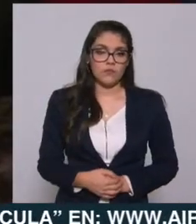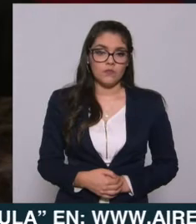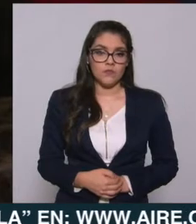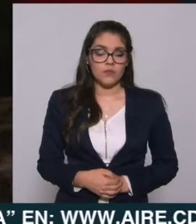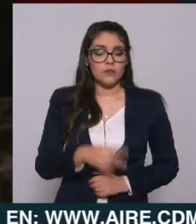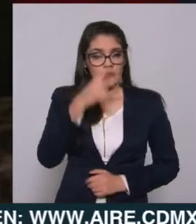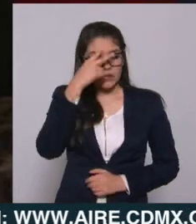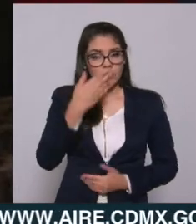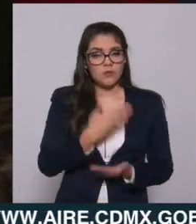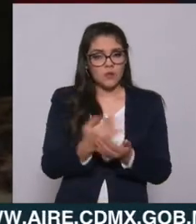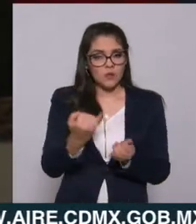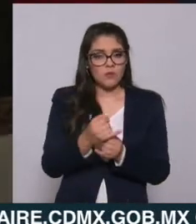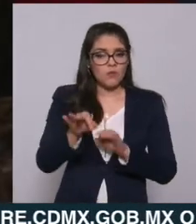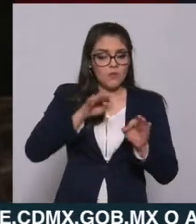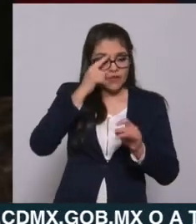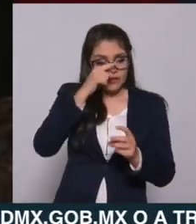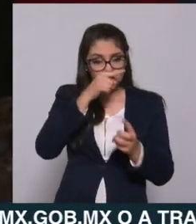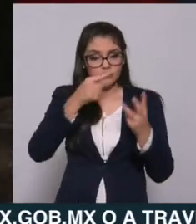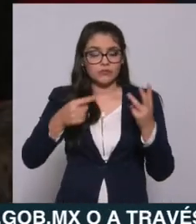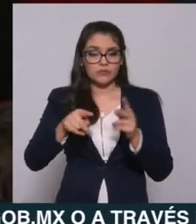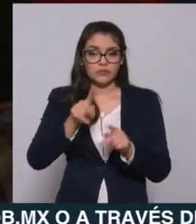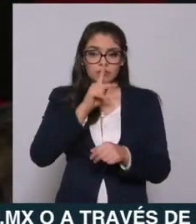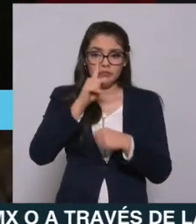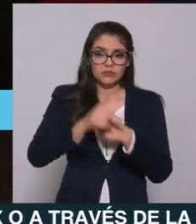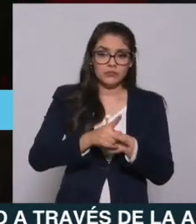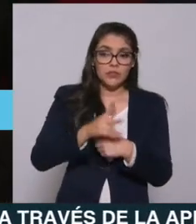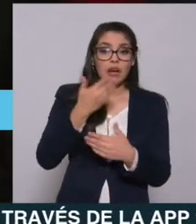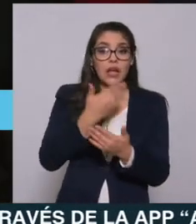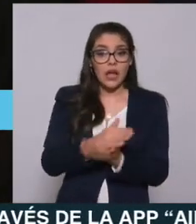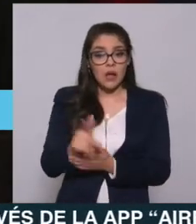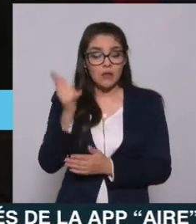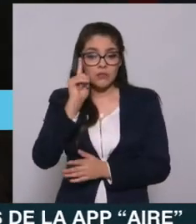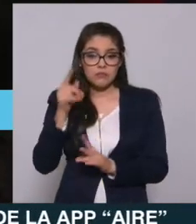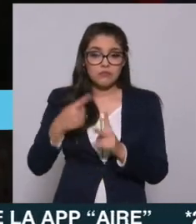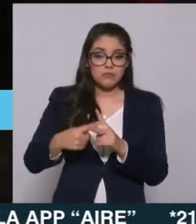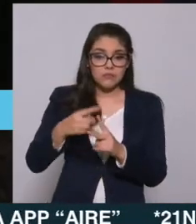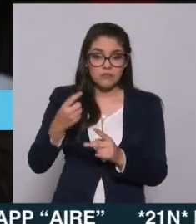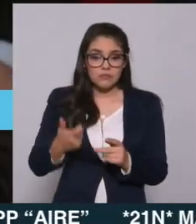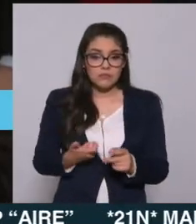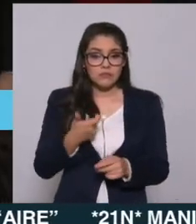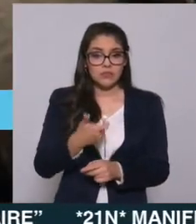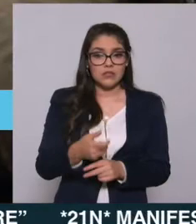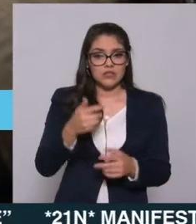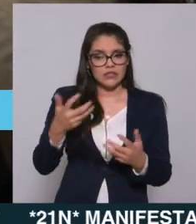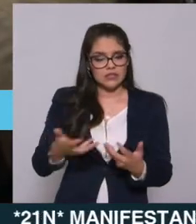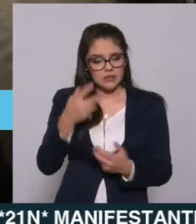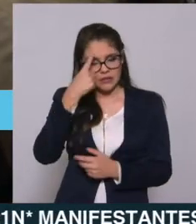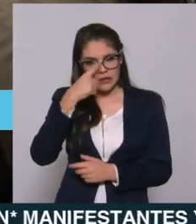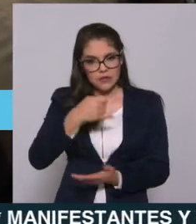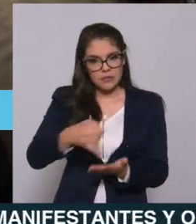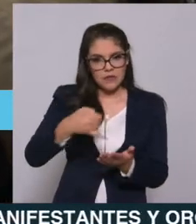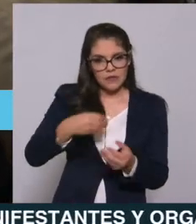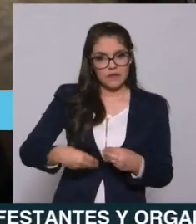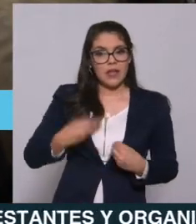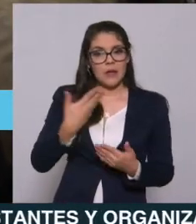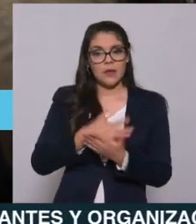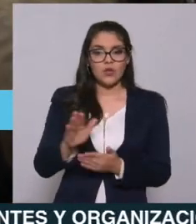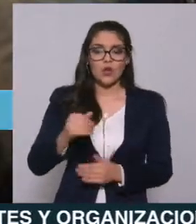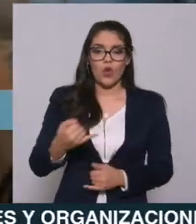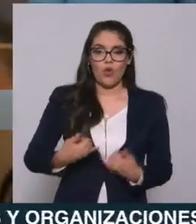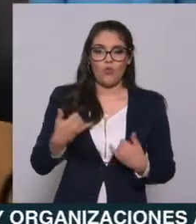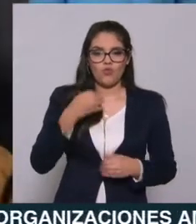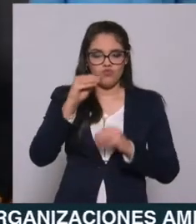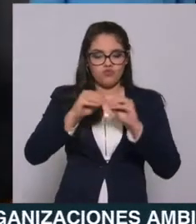está trabajando en esos tres países. Se tiene en curso un plan de inversión de 2 programas, Sembrando Vida y Jóvenes Construyendo el Futuro. En